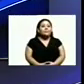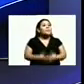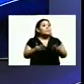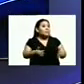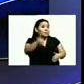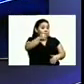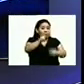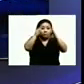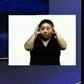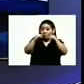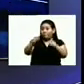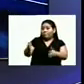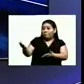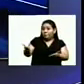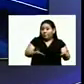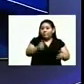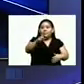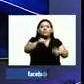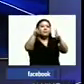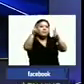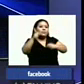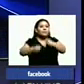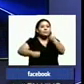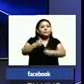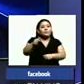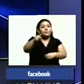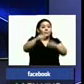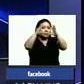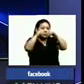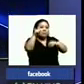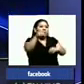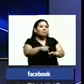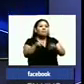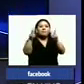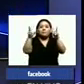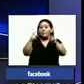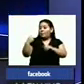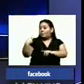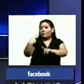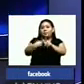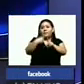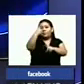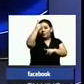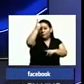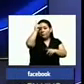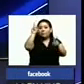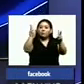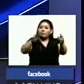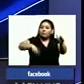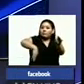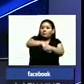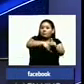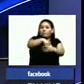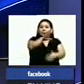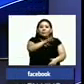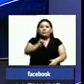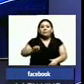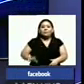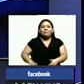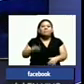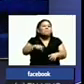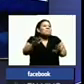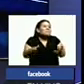Buenas noches, bienvenidos a Los Deportes en Noticiero Hechos Ahora vamos a hablar de lo que pasó este fin de semana en el fútbol salvadoreño